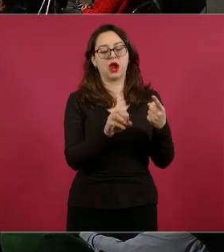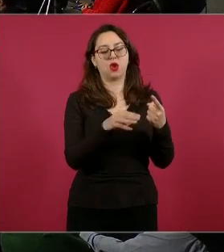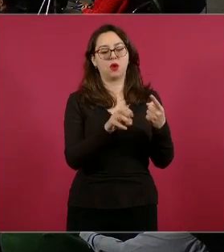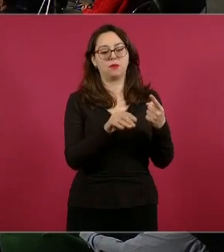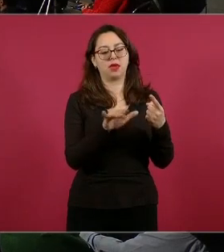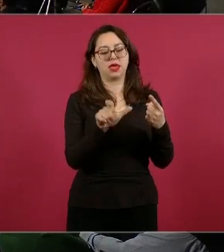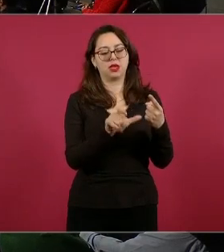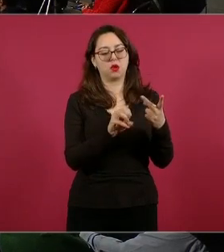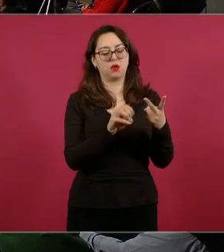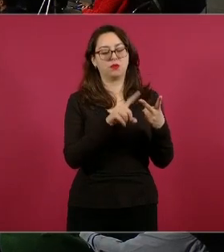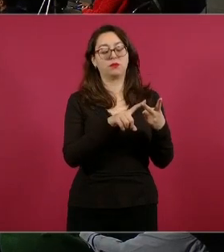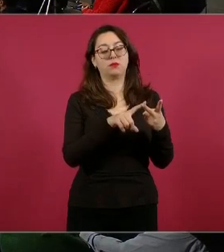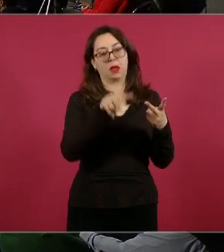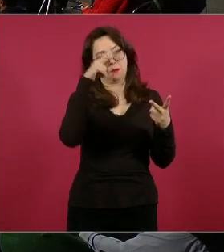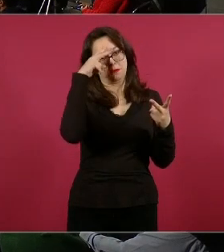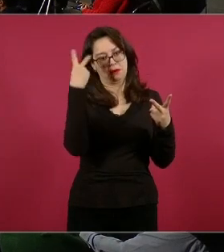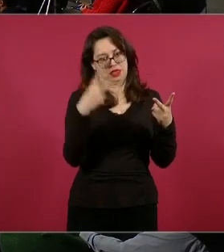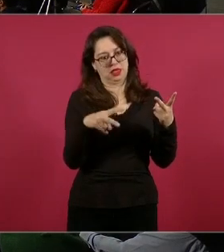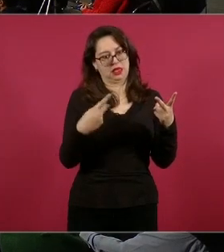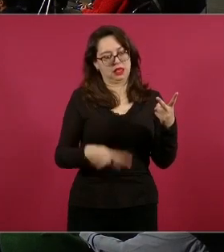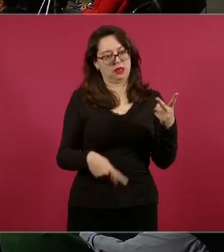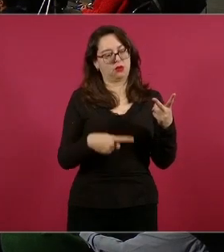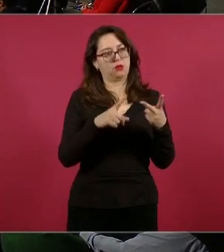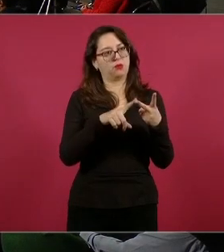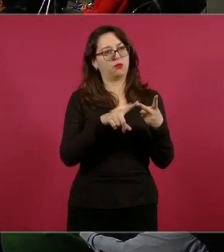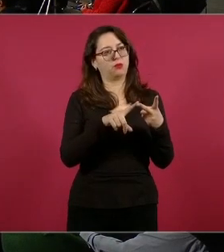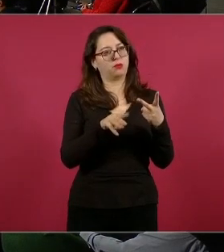ahora Mexicana,